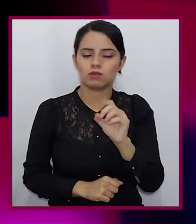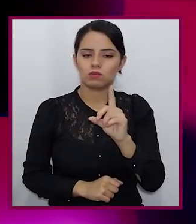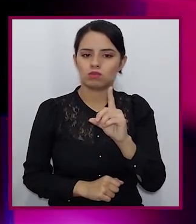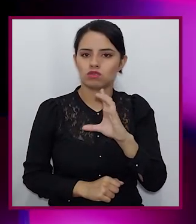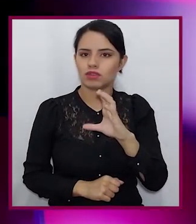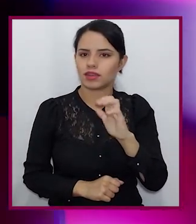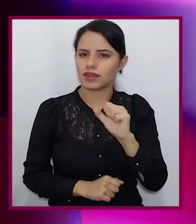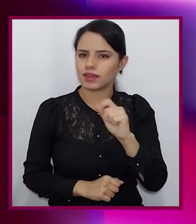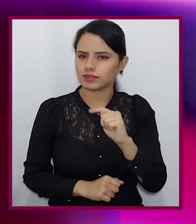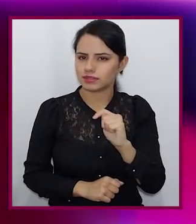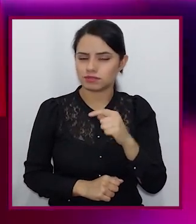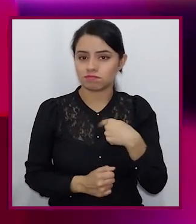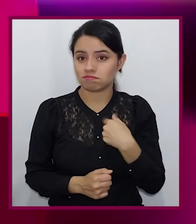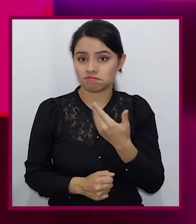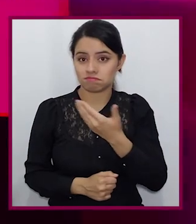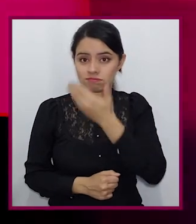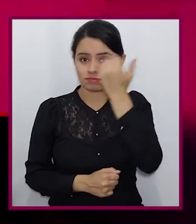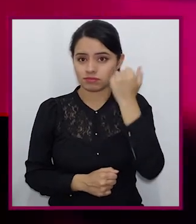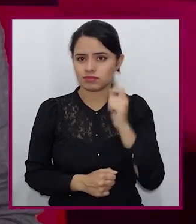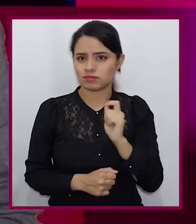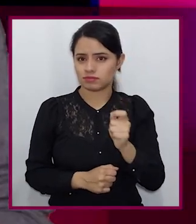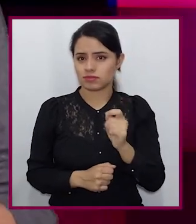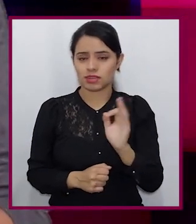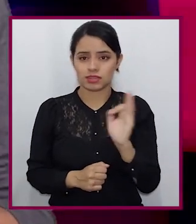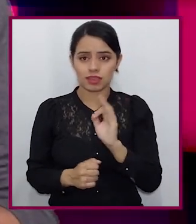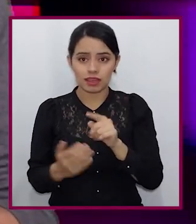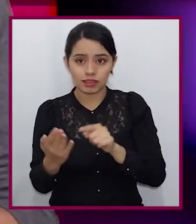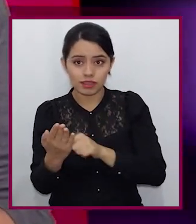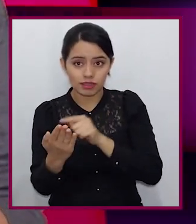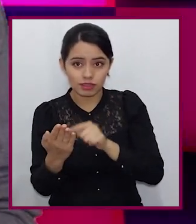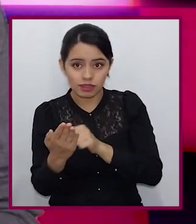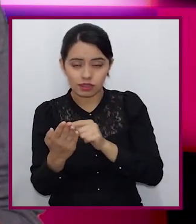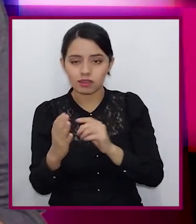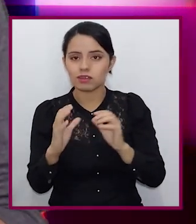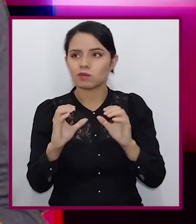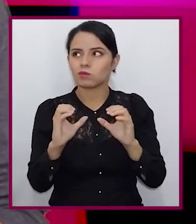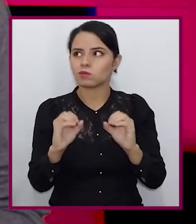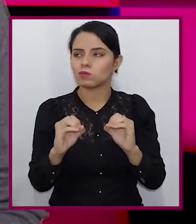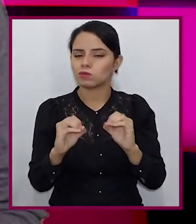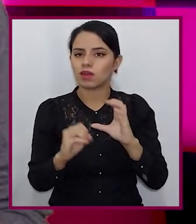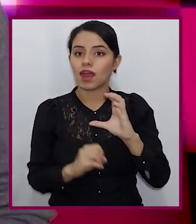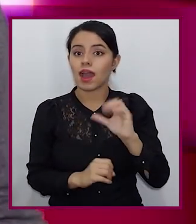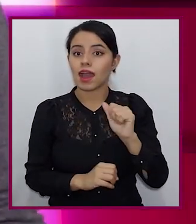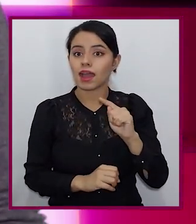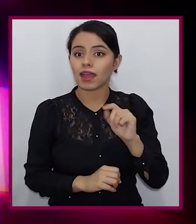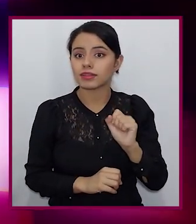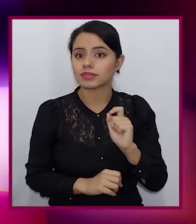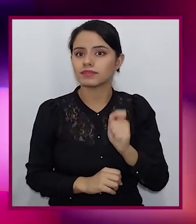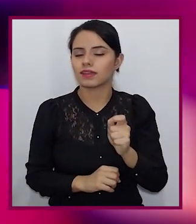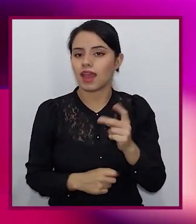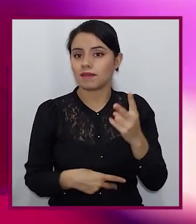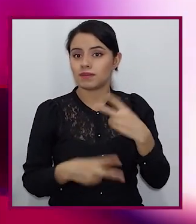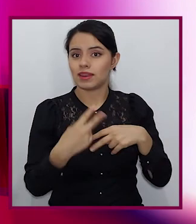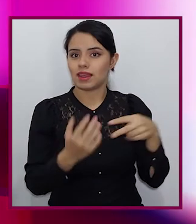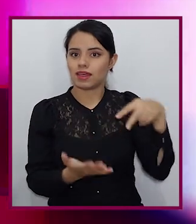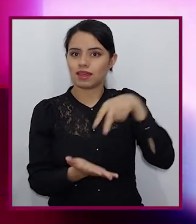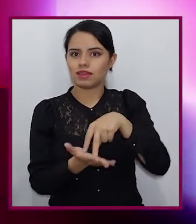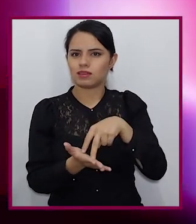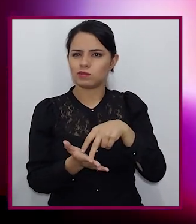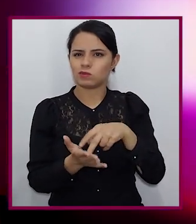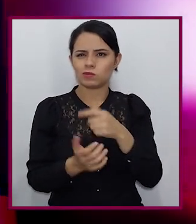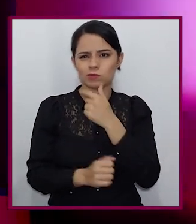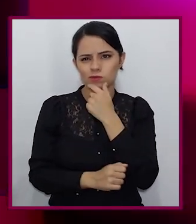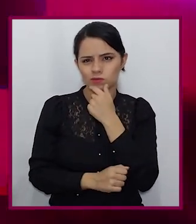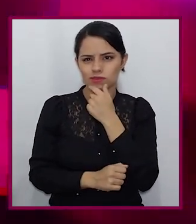sé, Gaby. ¿Tendrá que ver con los iPods? O ya sé, cast. Tiene que ver con casting. O tal vez es un